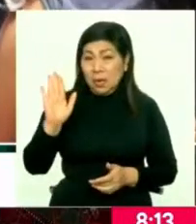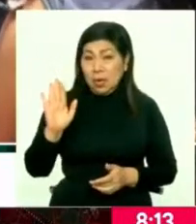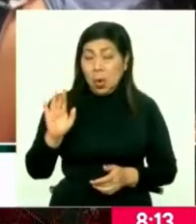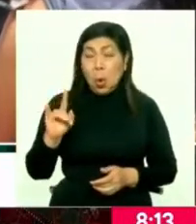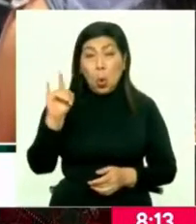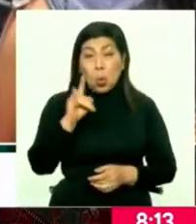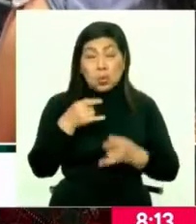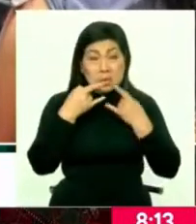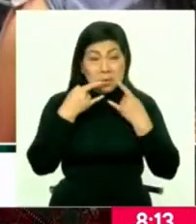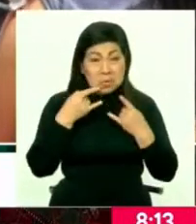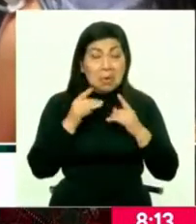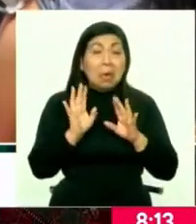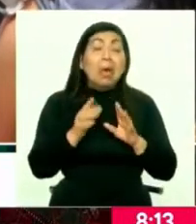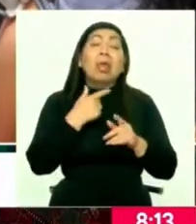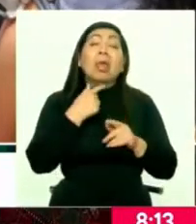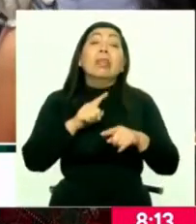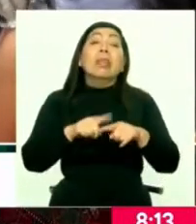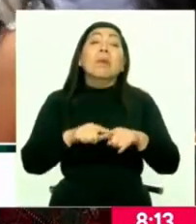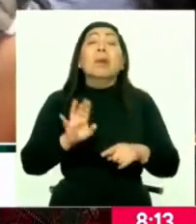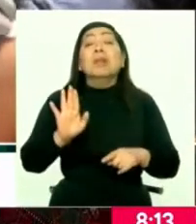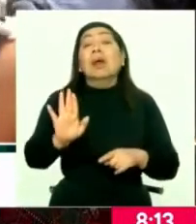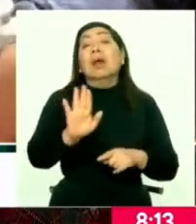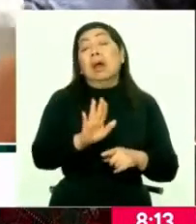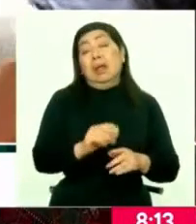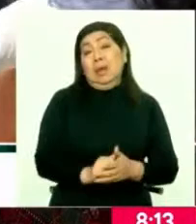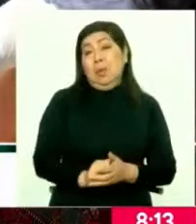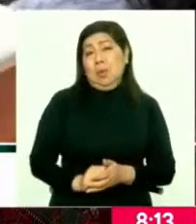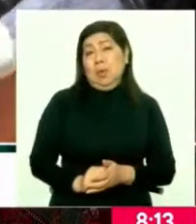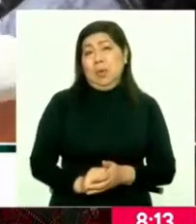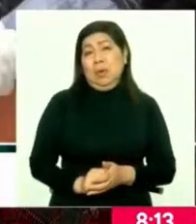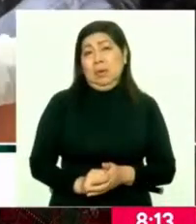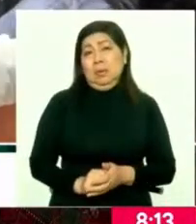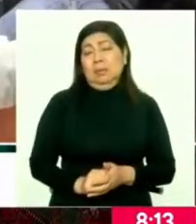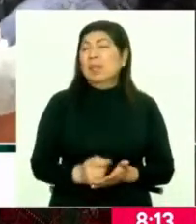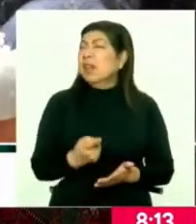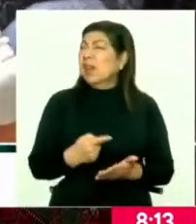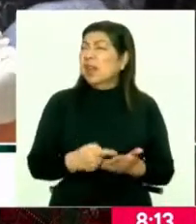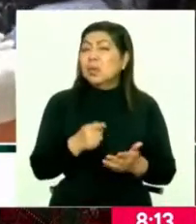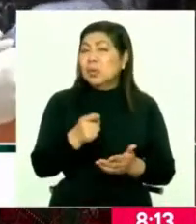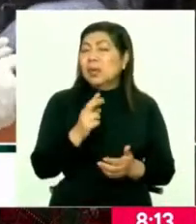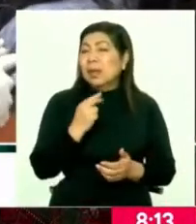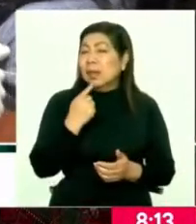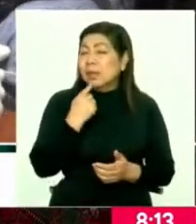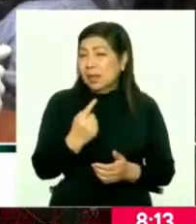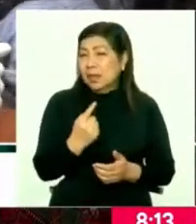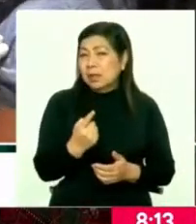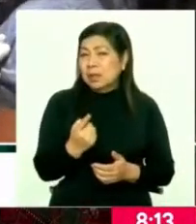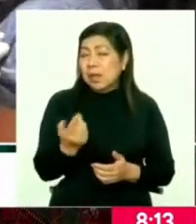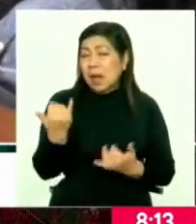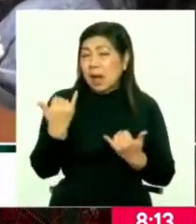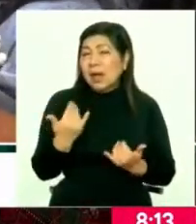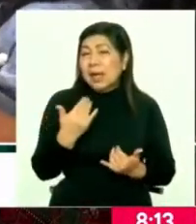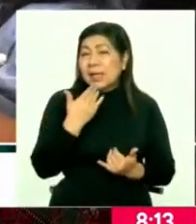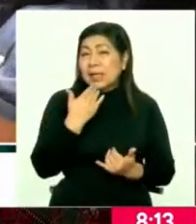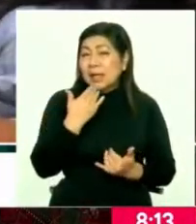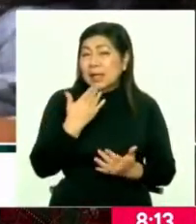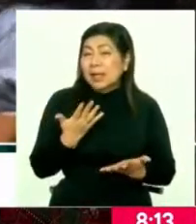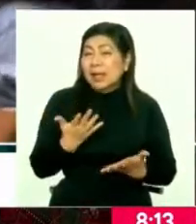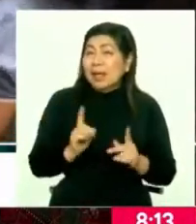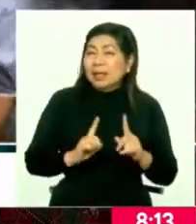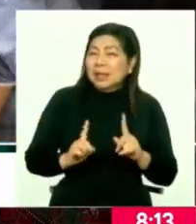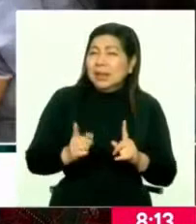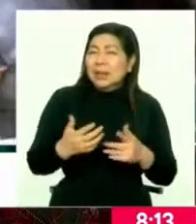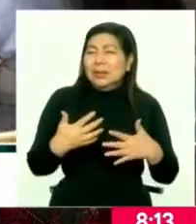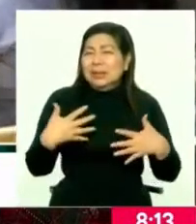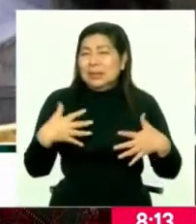uso de la mascarilla también es facultativo, no es obligatorio. ¿Qué recomendaciones nos daría a quienes todavía